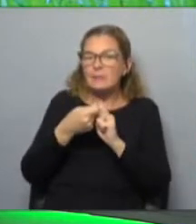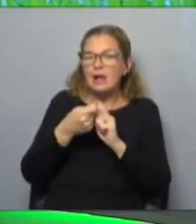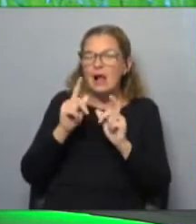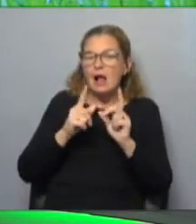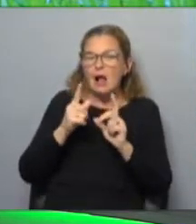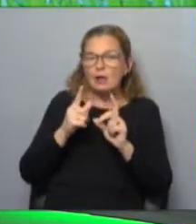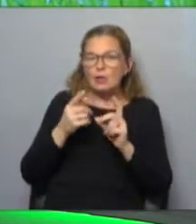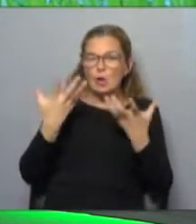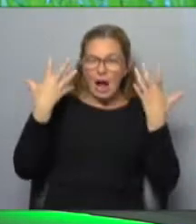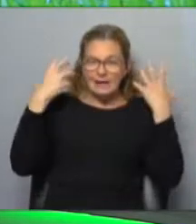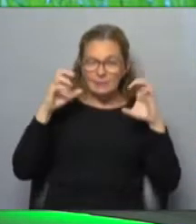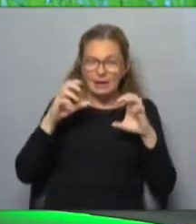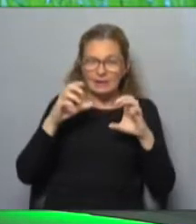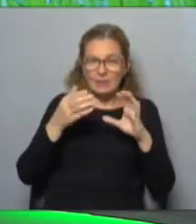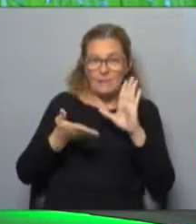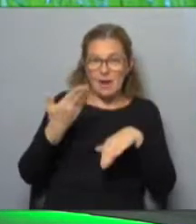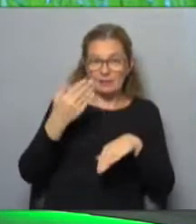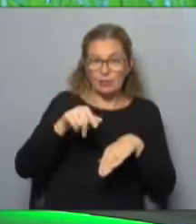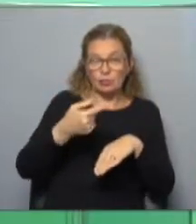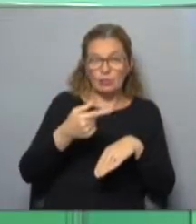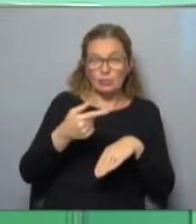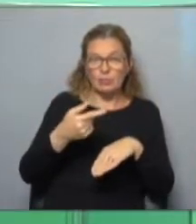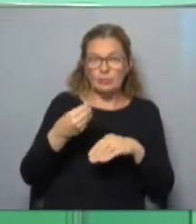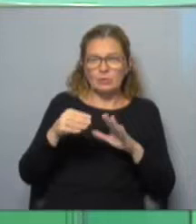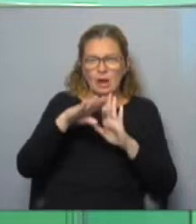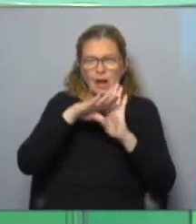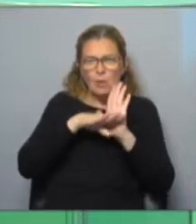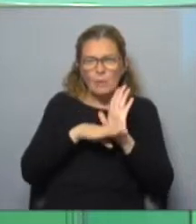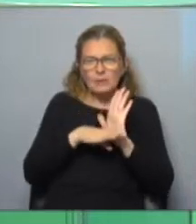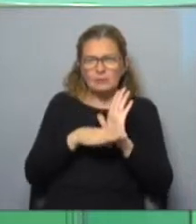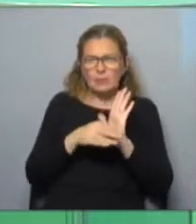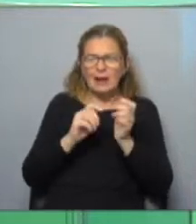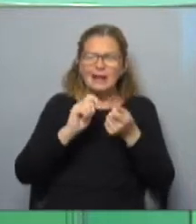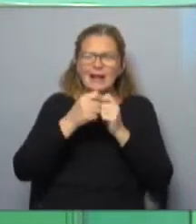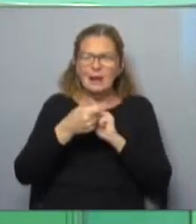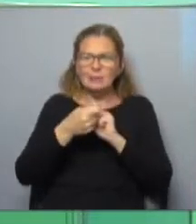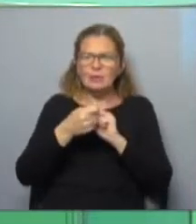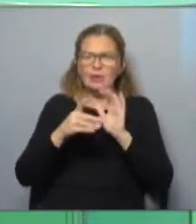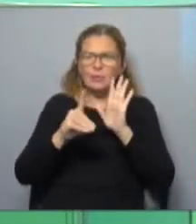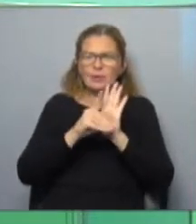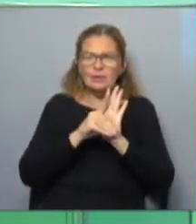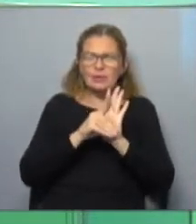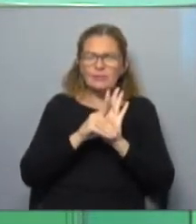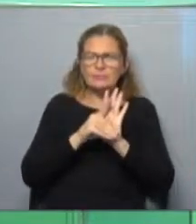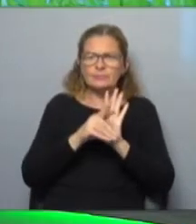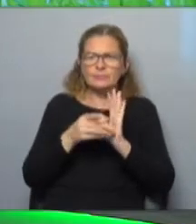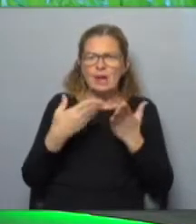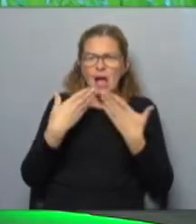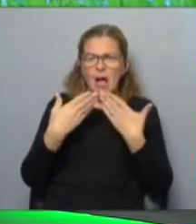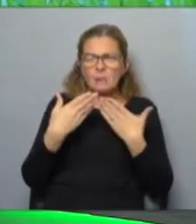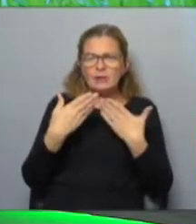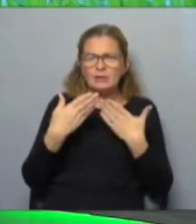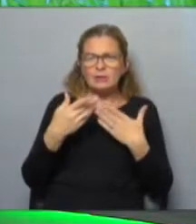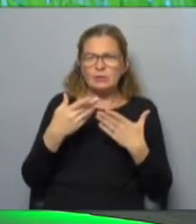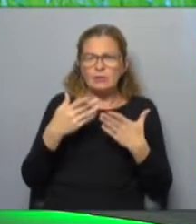especies se redujeron y en otras subieron. ¿Y cuáles son los argumentos para la modificación que establece este decreto? Bueno, lo que hablan los